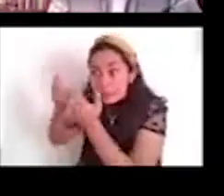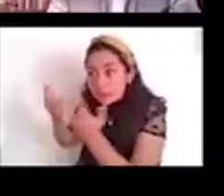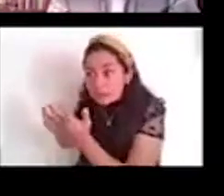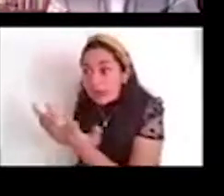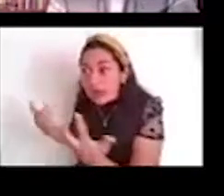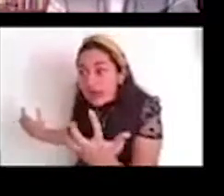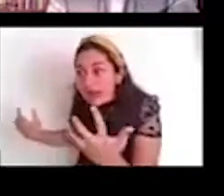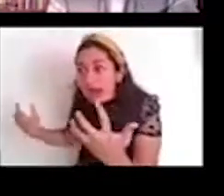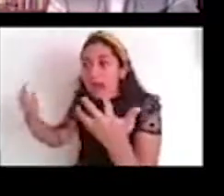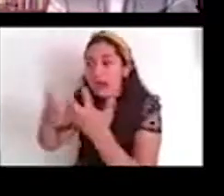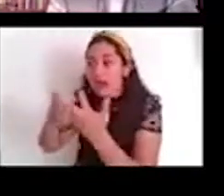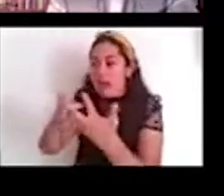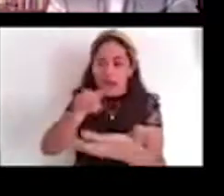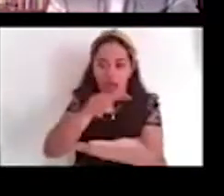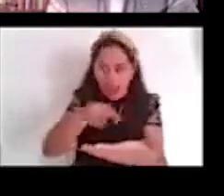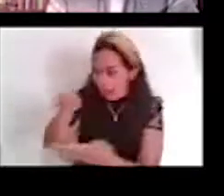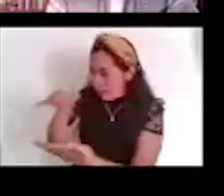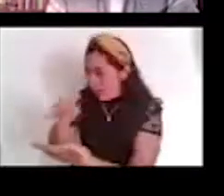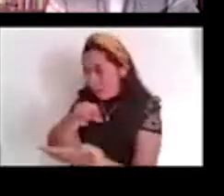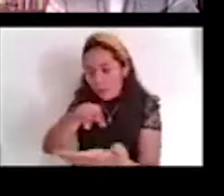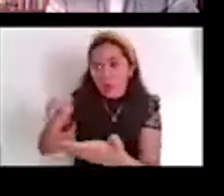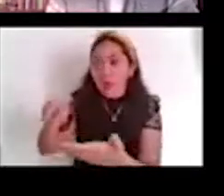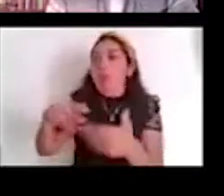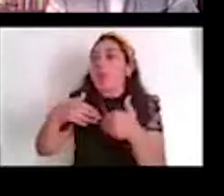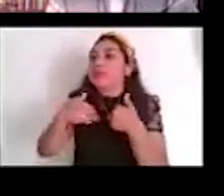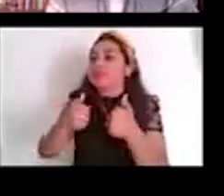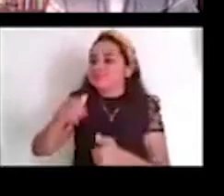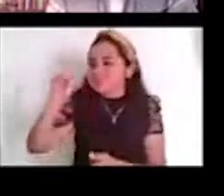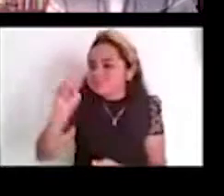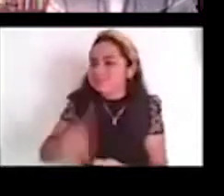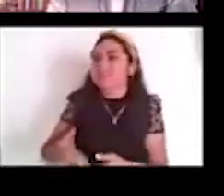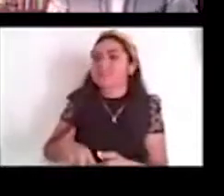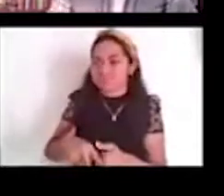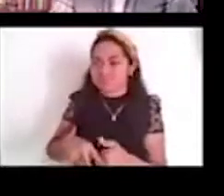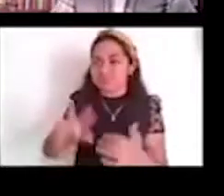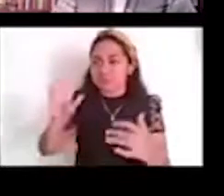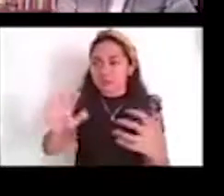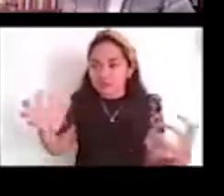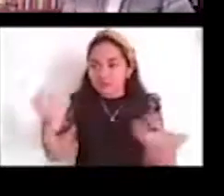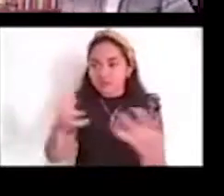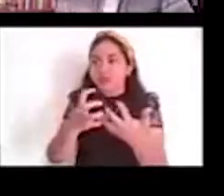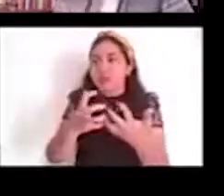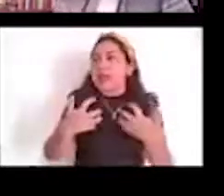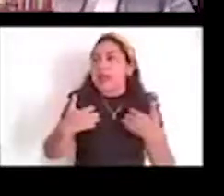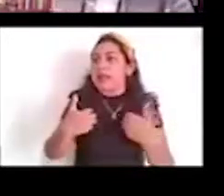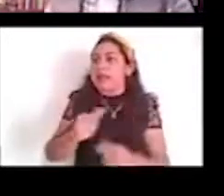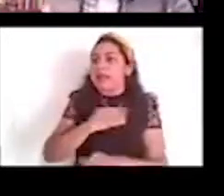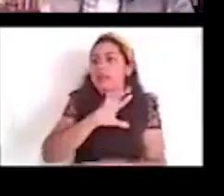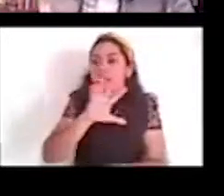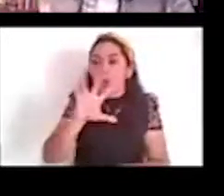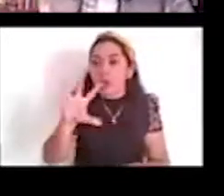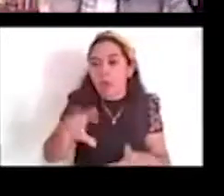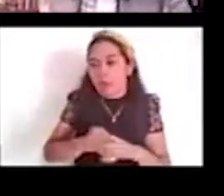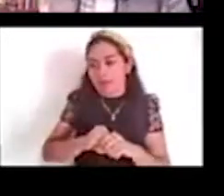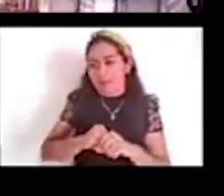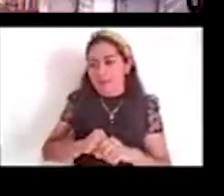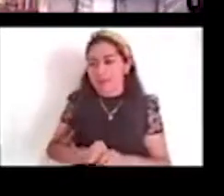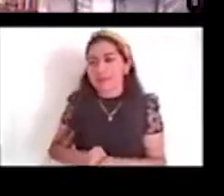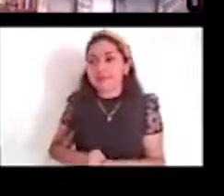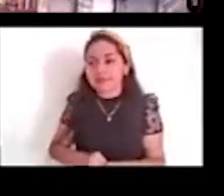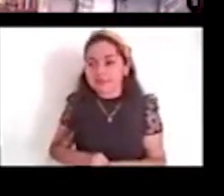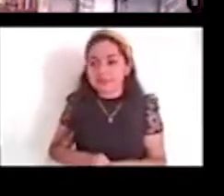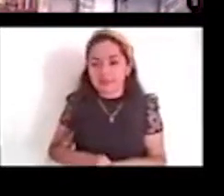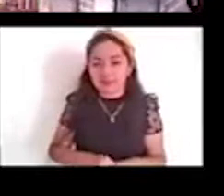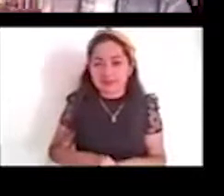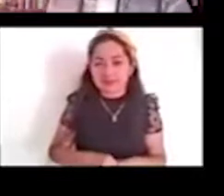y mucha realidad. La visión etnohistórica de la capital